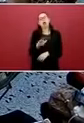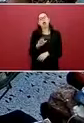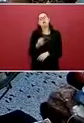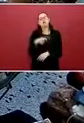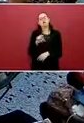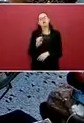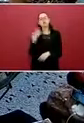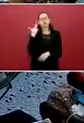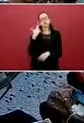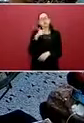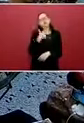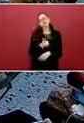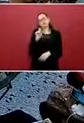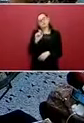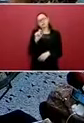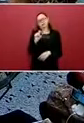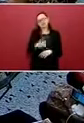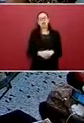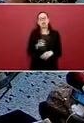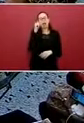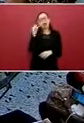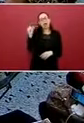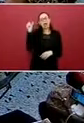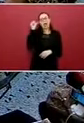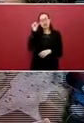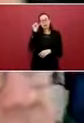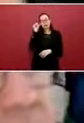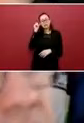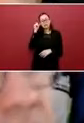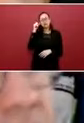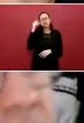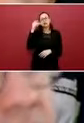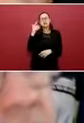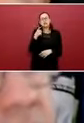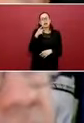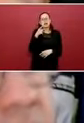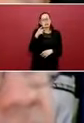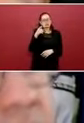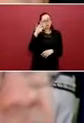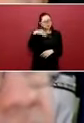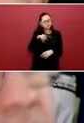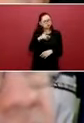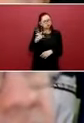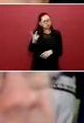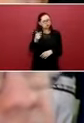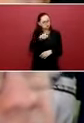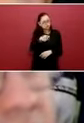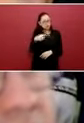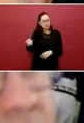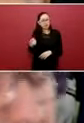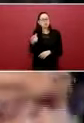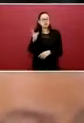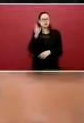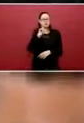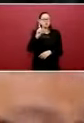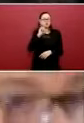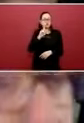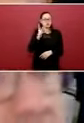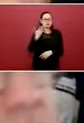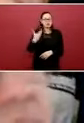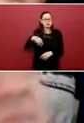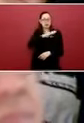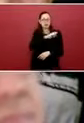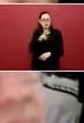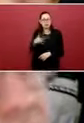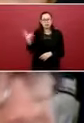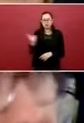620. Tenemos entendido que el día de ayer se reunió con la jefa de gobierno, la doctora Claudia Sheinbaum. ¿Nos pudiera platicar qué temas se tocaron y